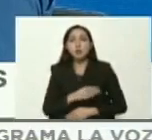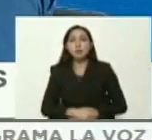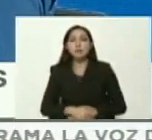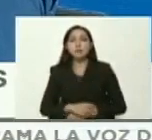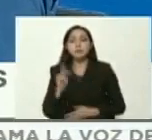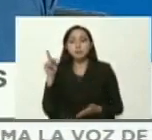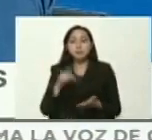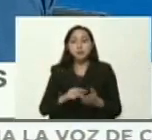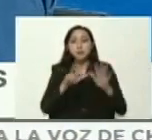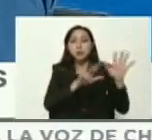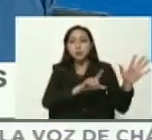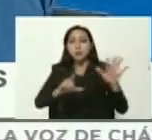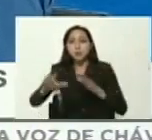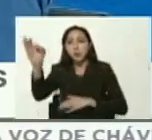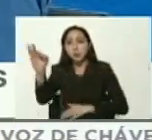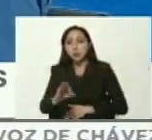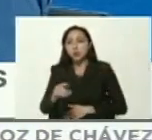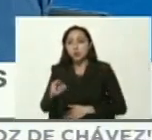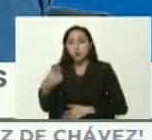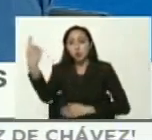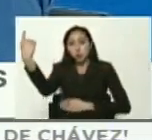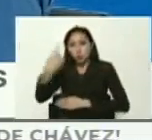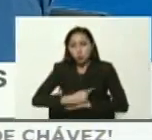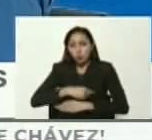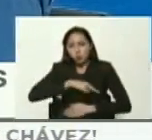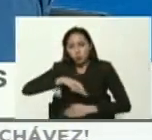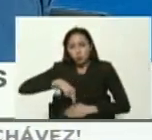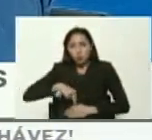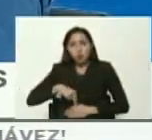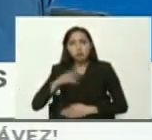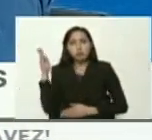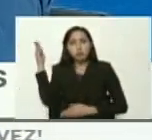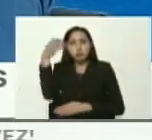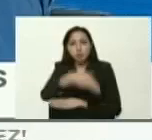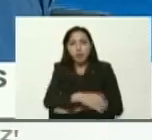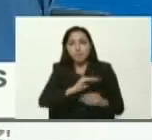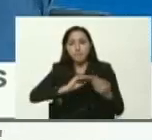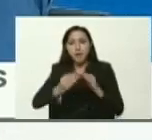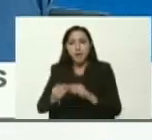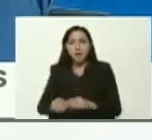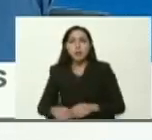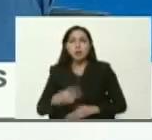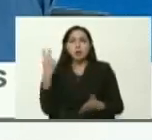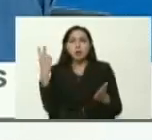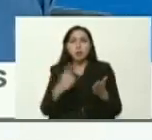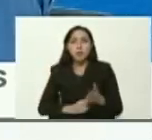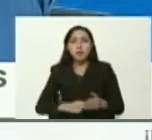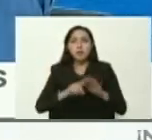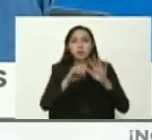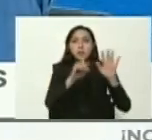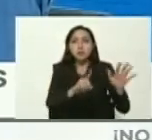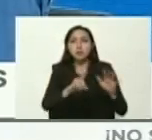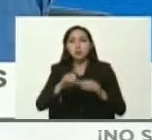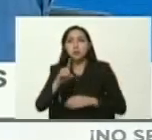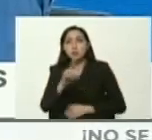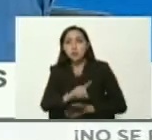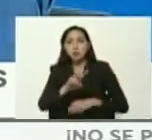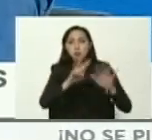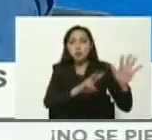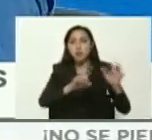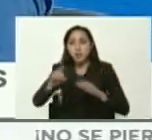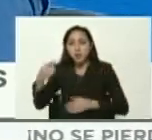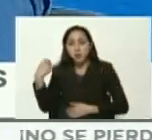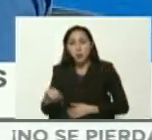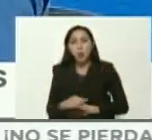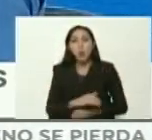86%, y usted dio una orientación para que fuéramos al nivel comunal. En ese estamos en 2.171 sistema de misiones